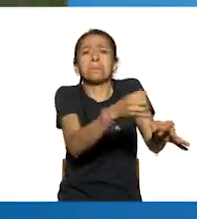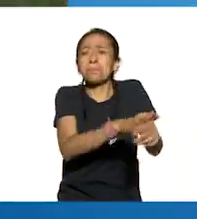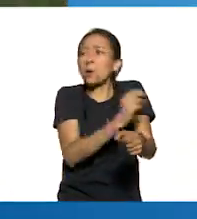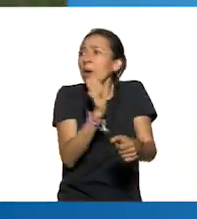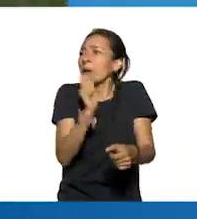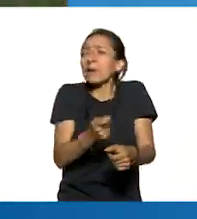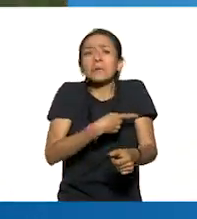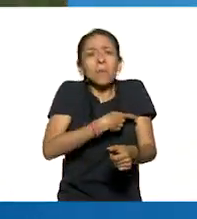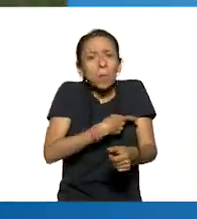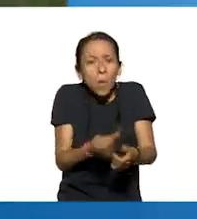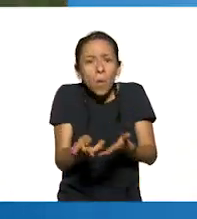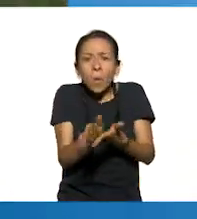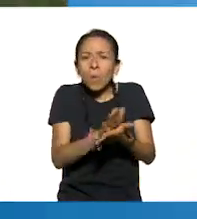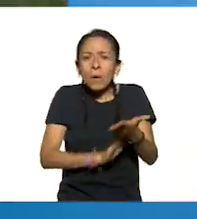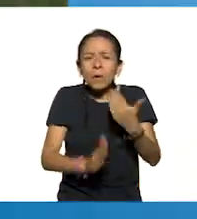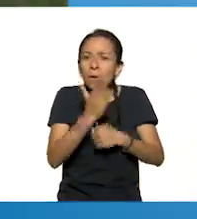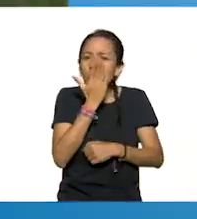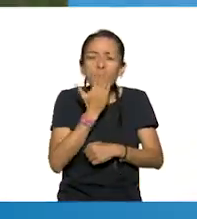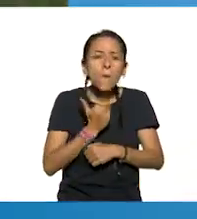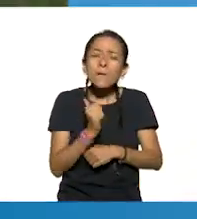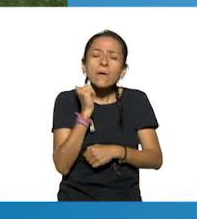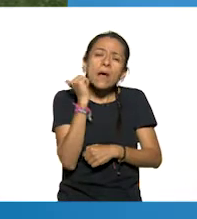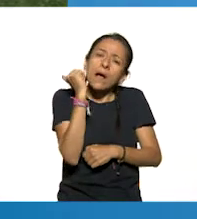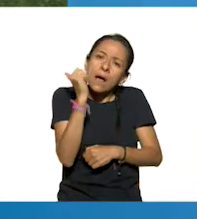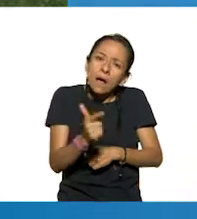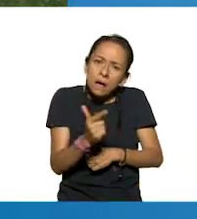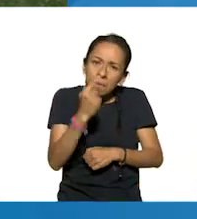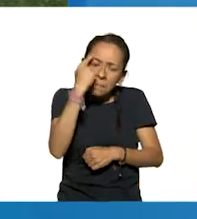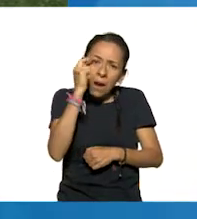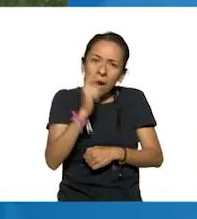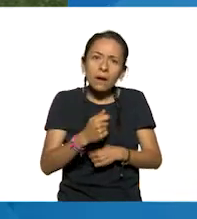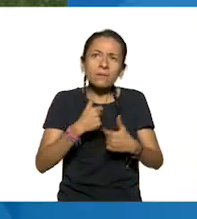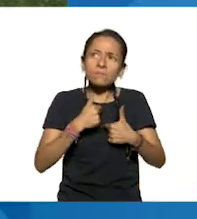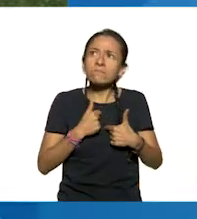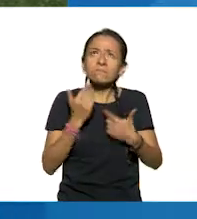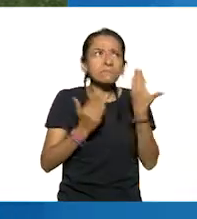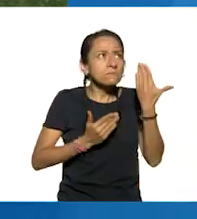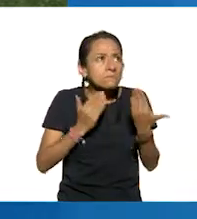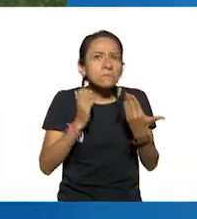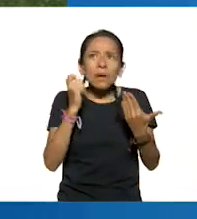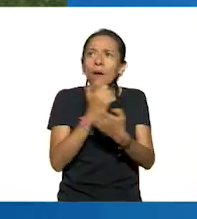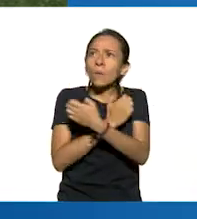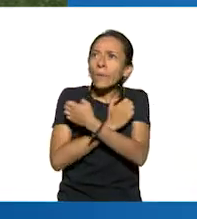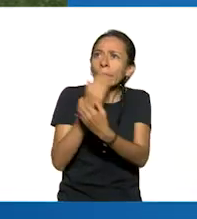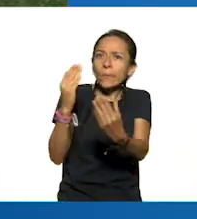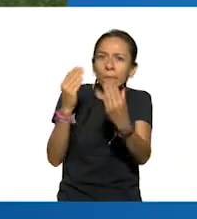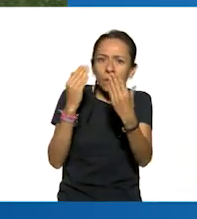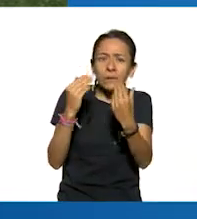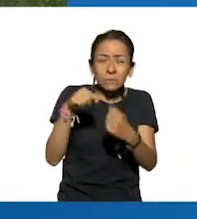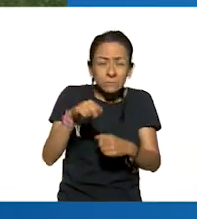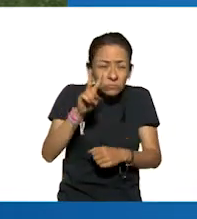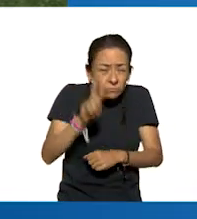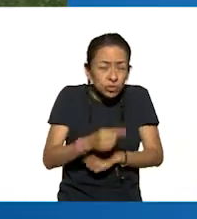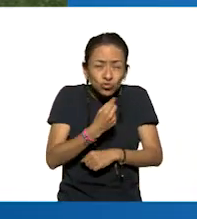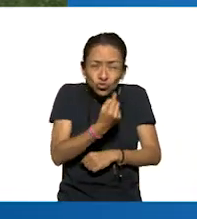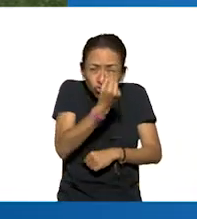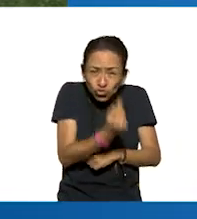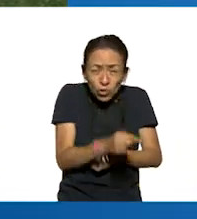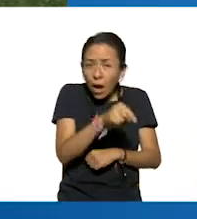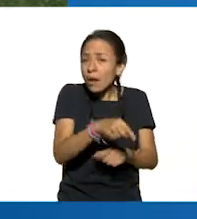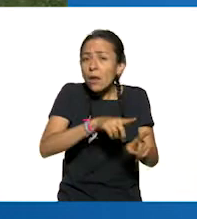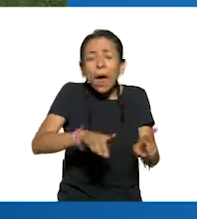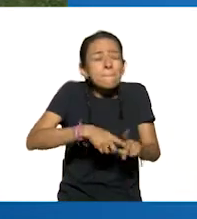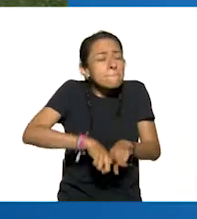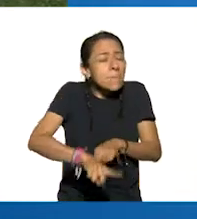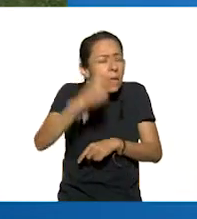sin posibilidad alguna de educarse. Y él desde niño tiene una ambición. Él